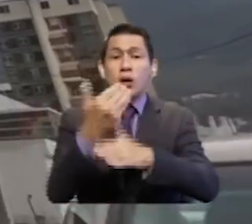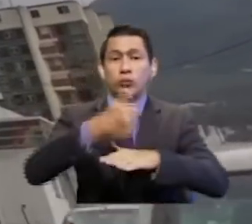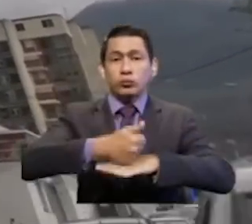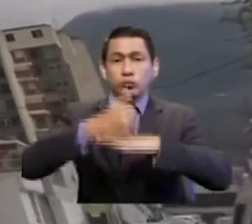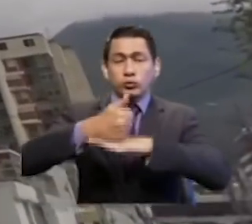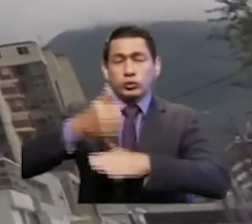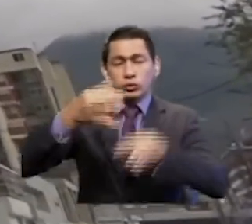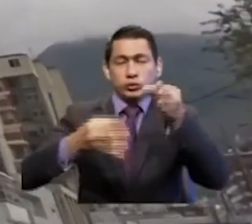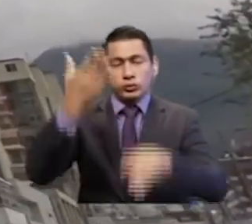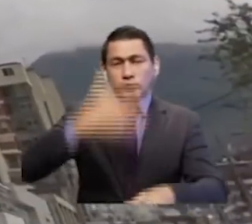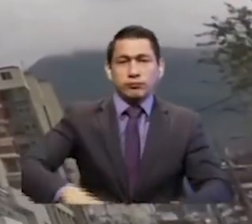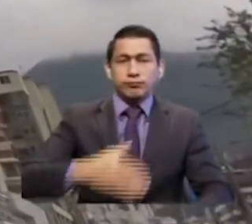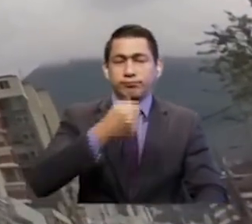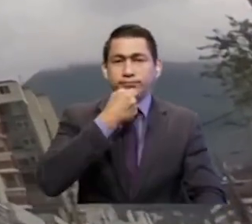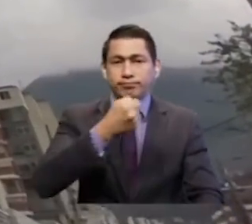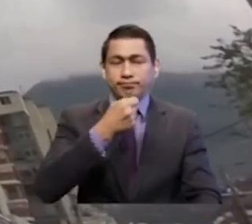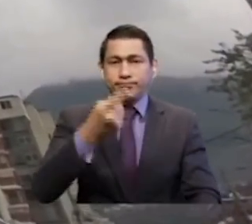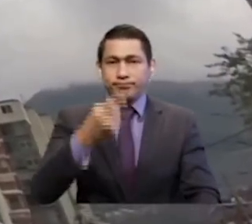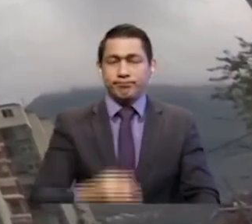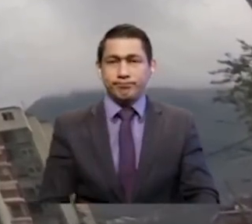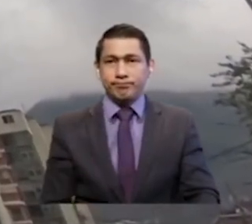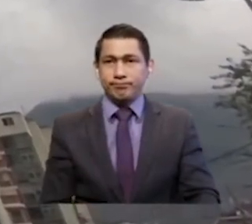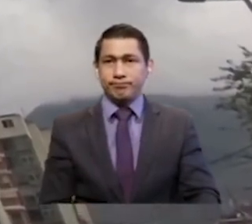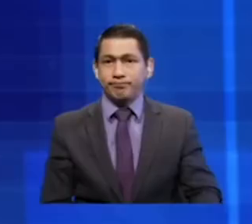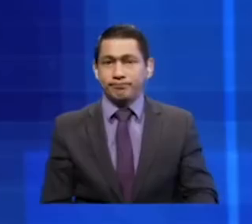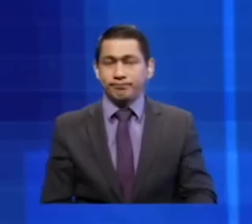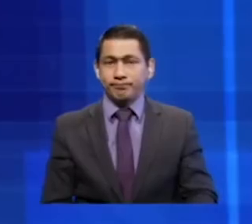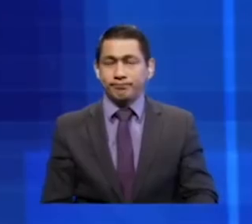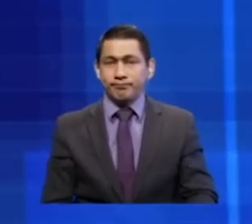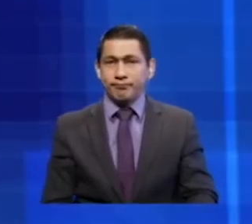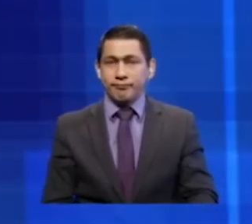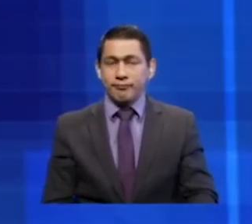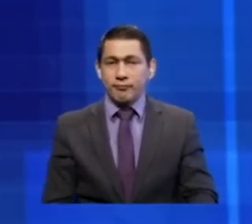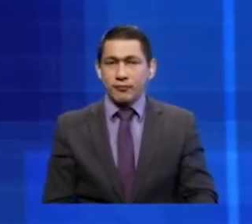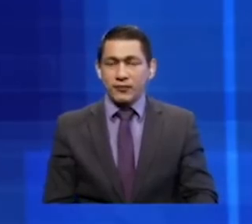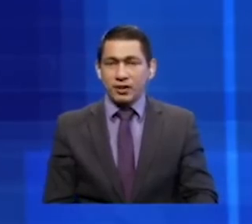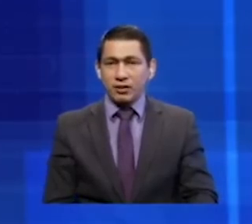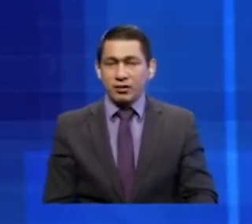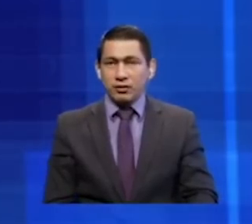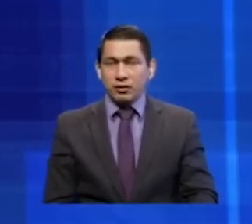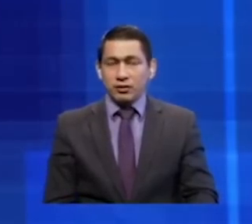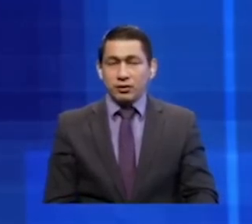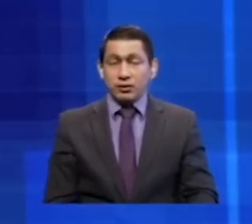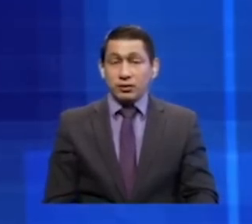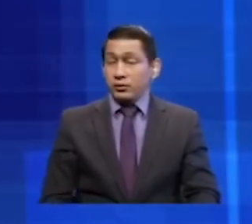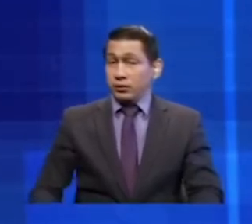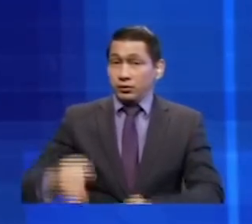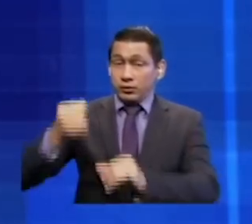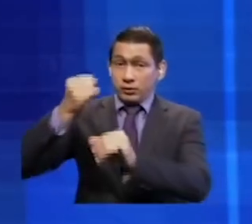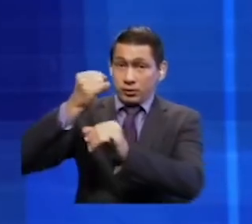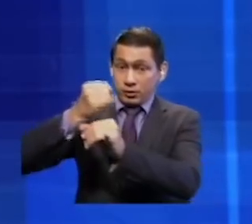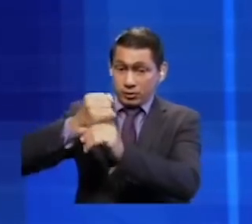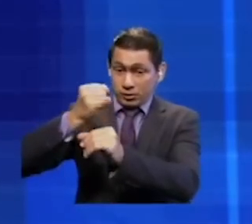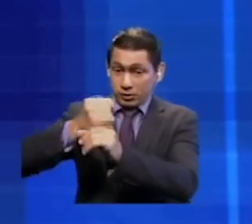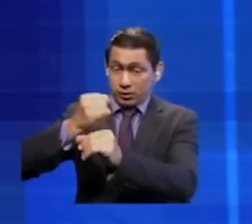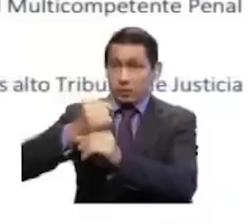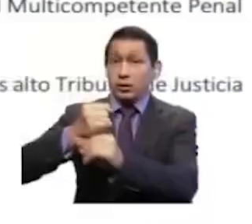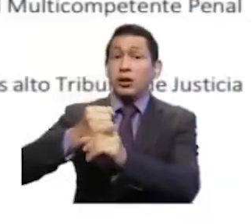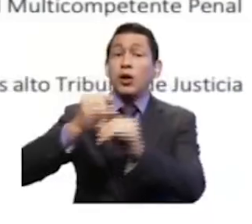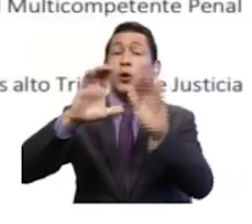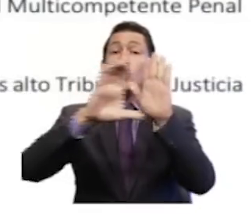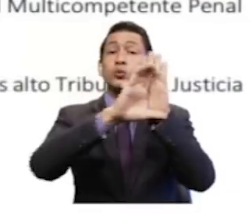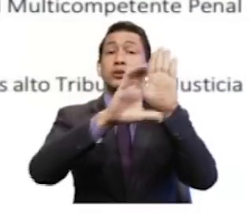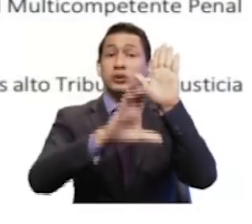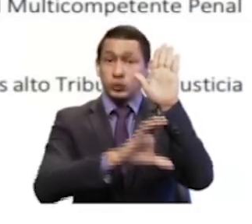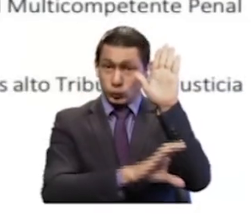Daniel Borja, TC Televisión. Y la Corte Constitucional informó que vela por el